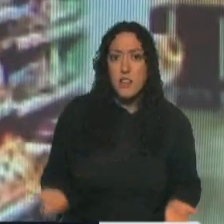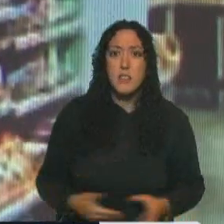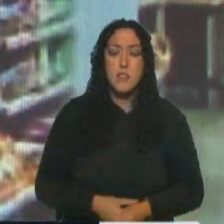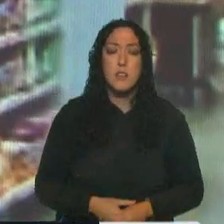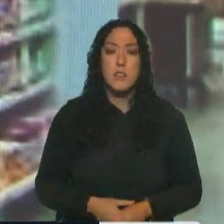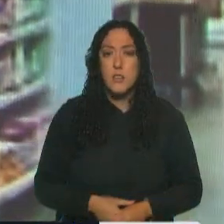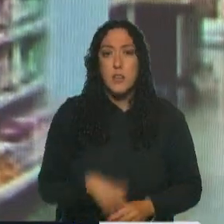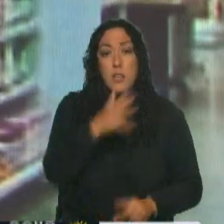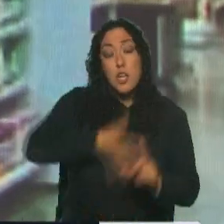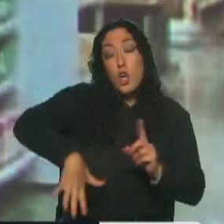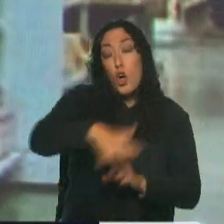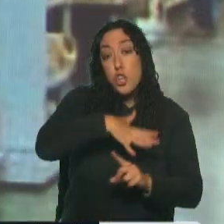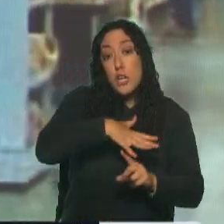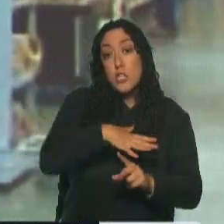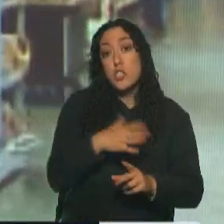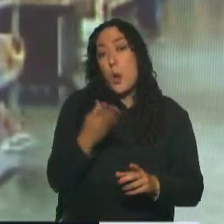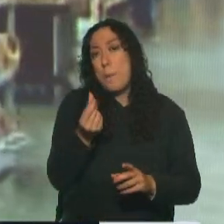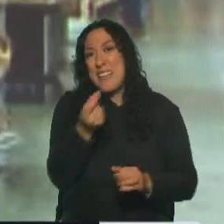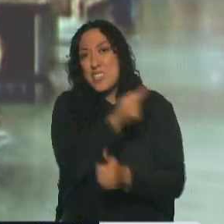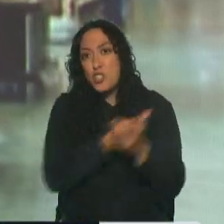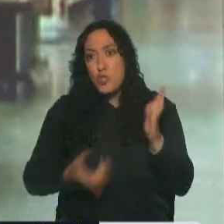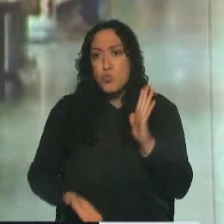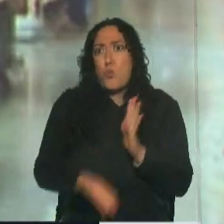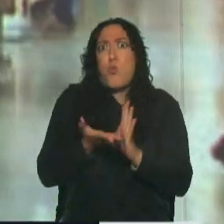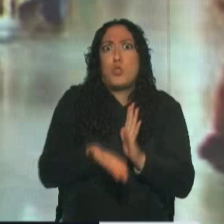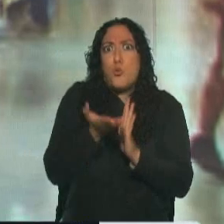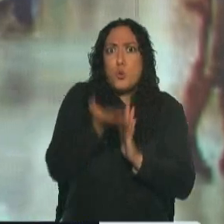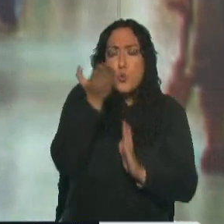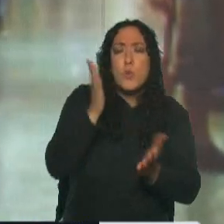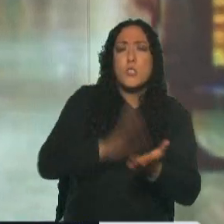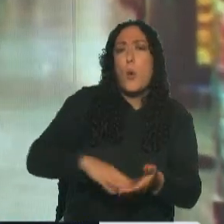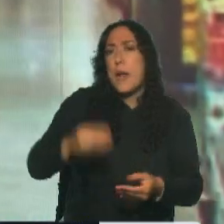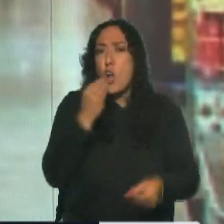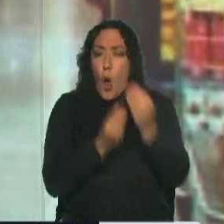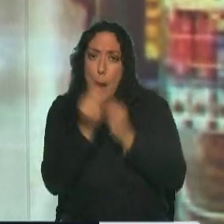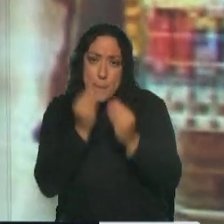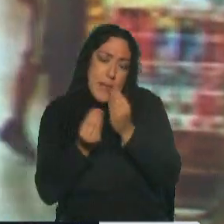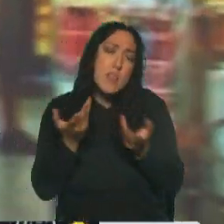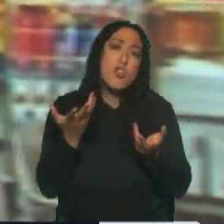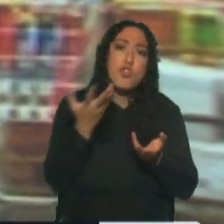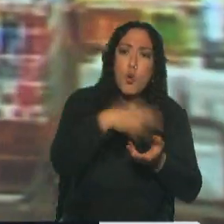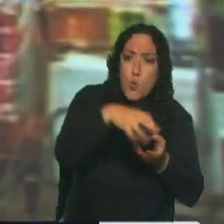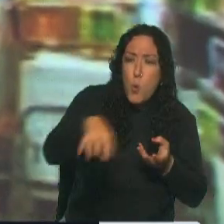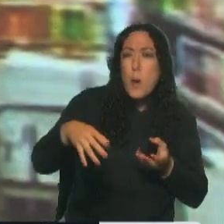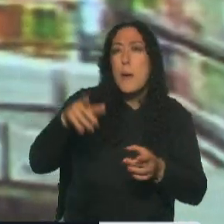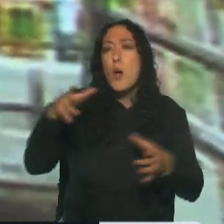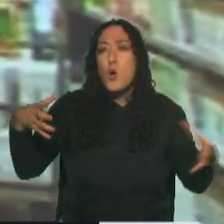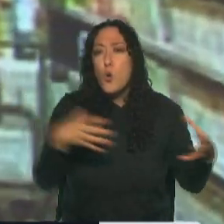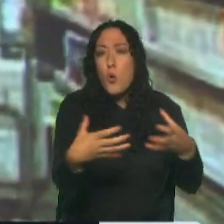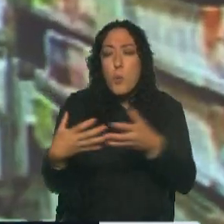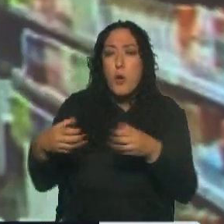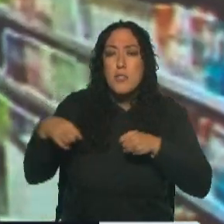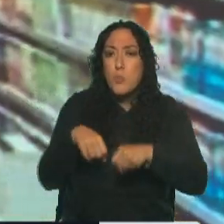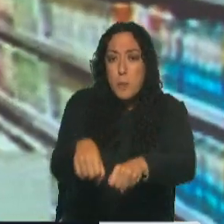En el marco de las subas de los precios en lo que refieren a alimentos, entre otros rubros, supermercadistas se comprometieron